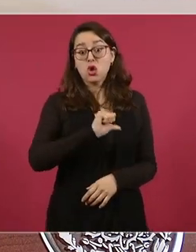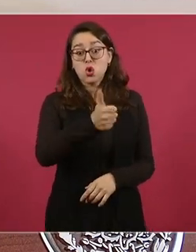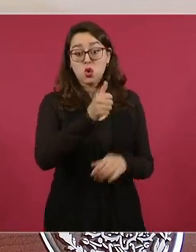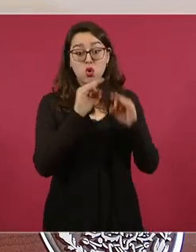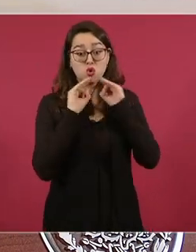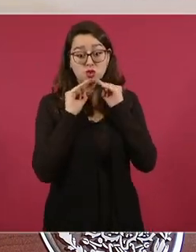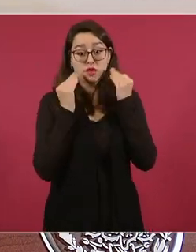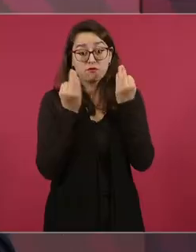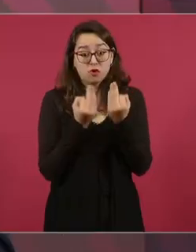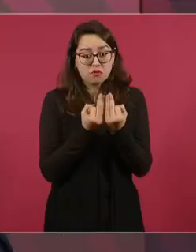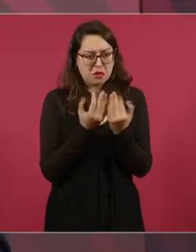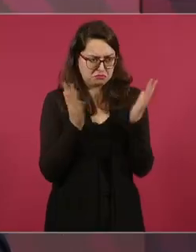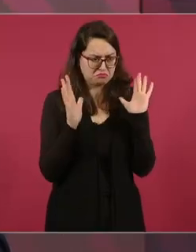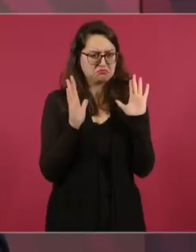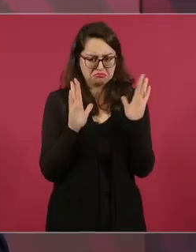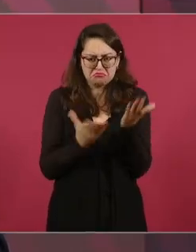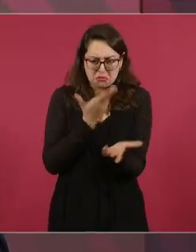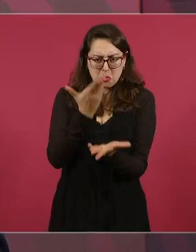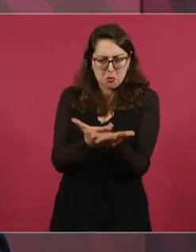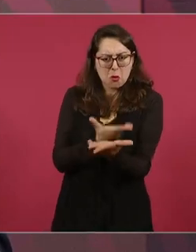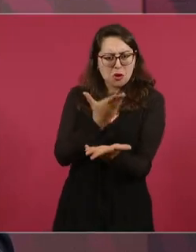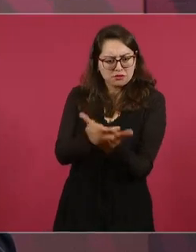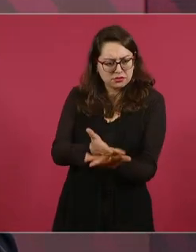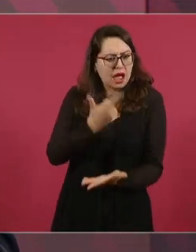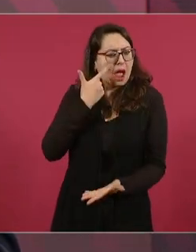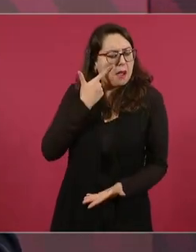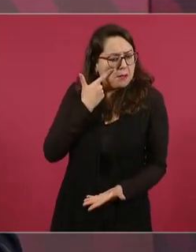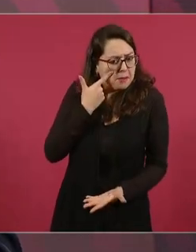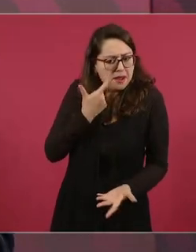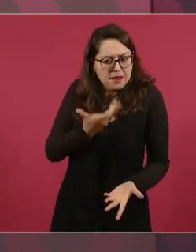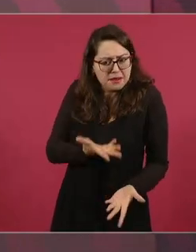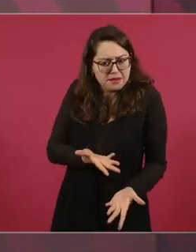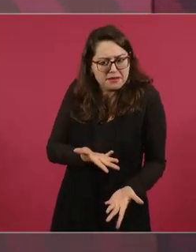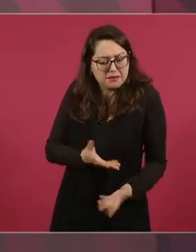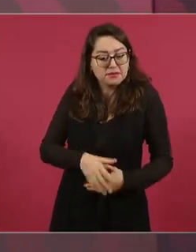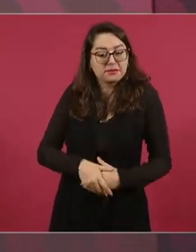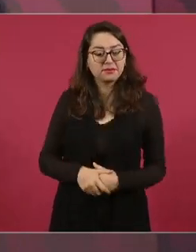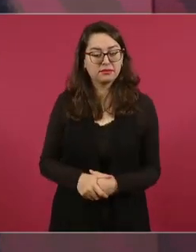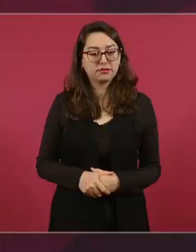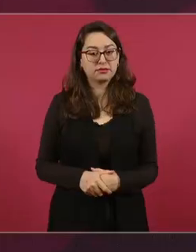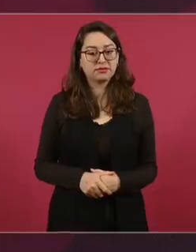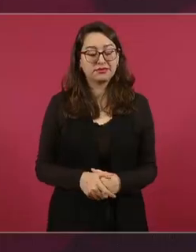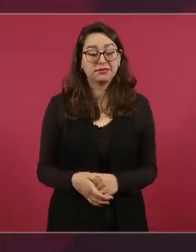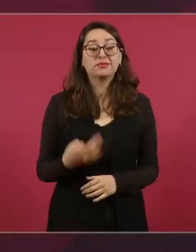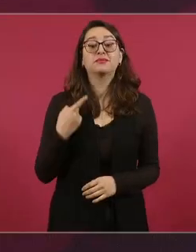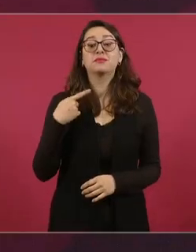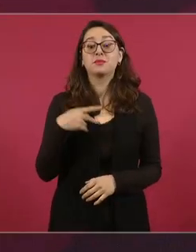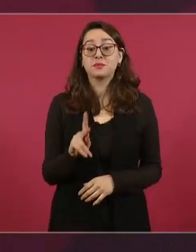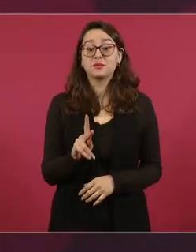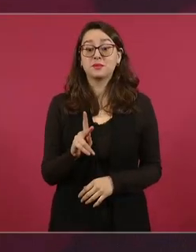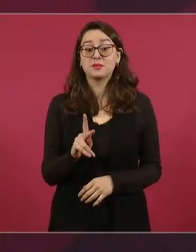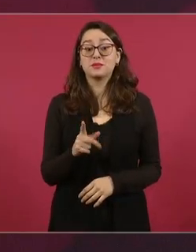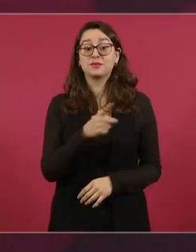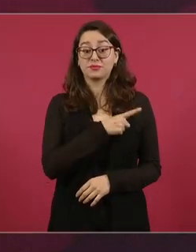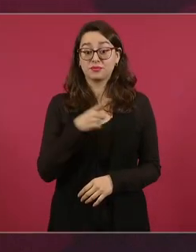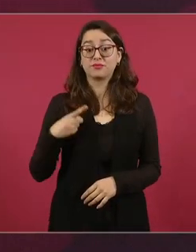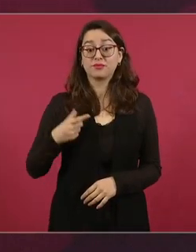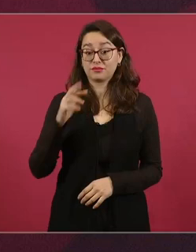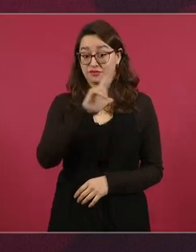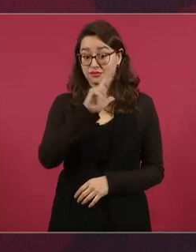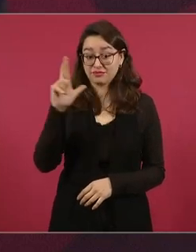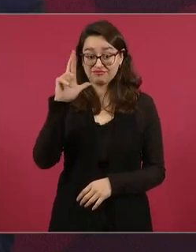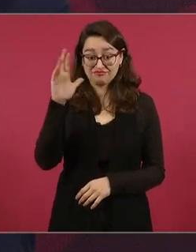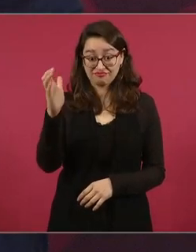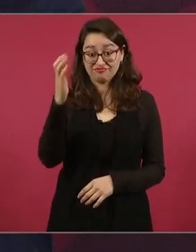pues que los pongan, pero que acepten de que